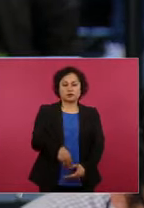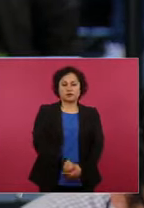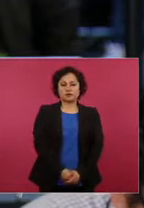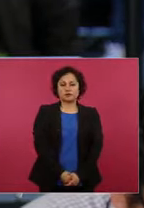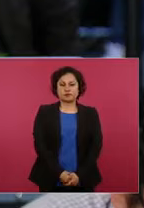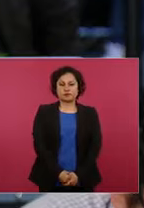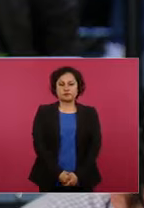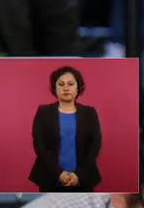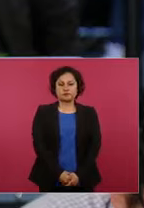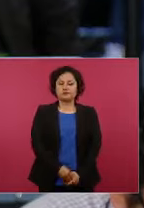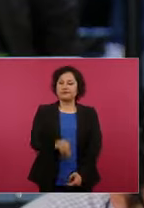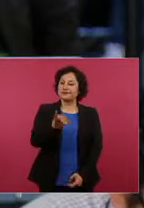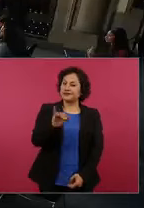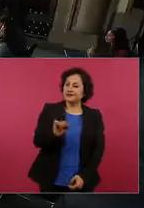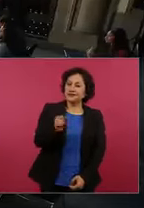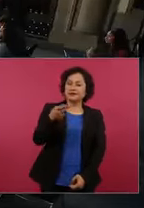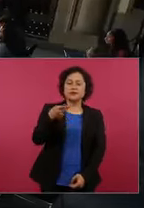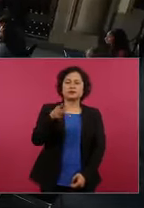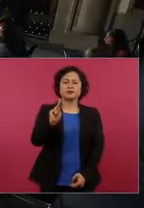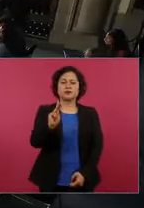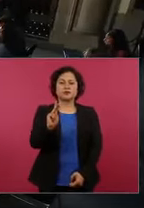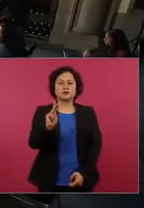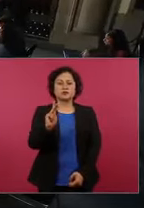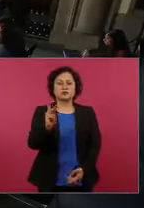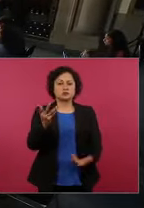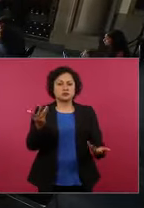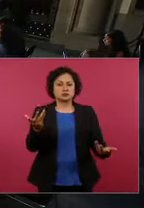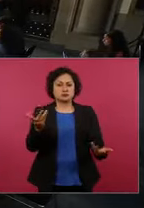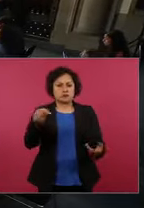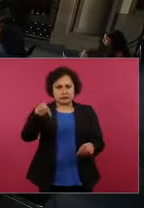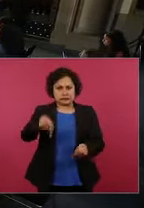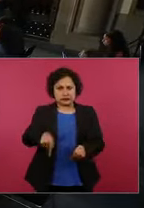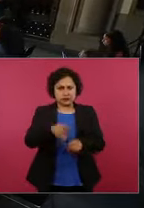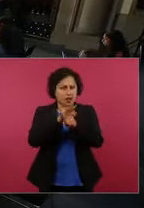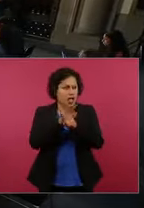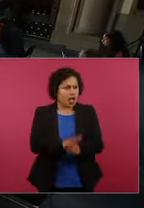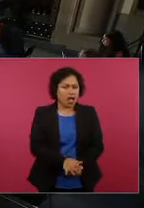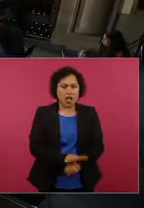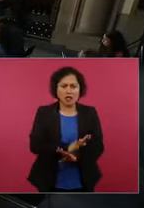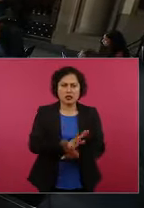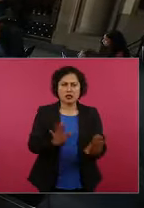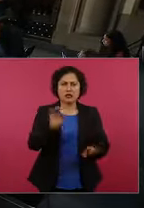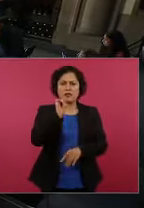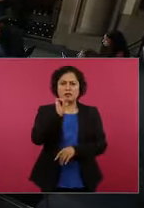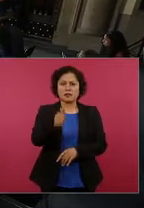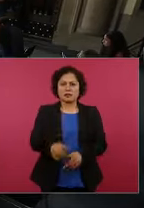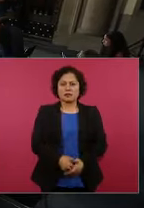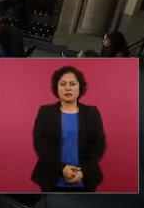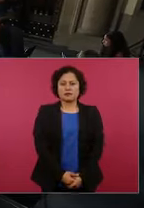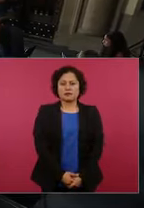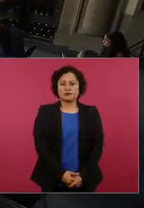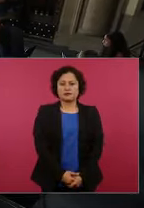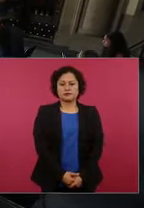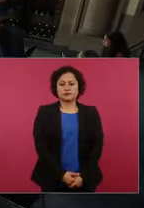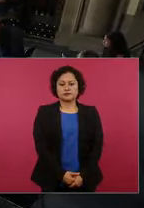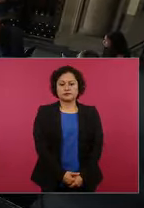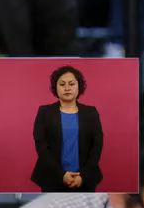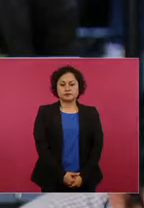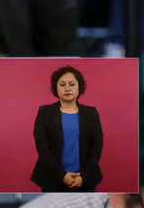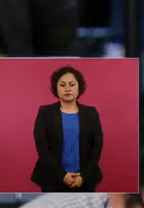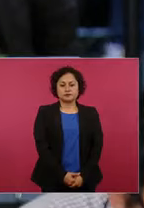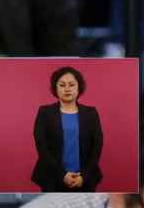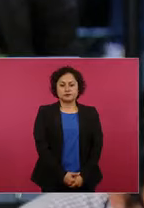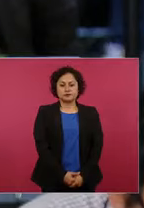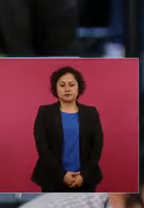yo soy sí, pero no hay ninguna limitación. Ayer les hablaron por teléfono a los periodistas que